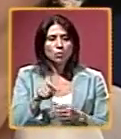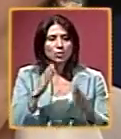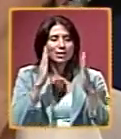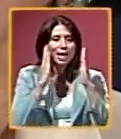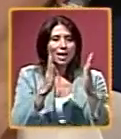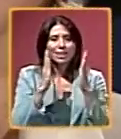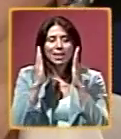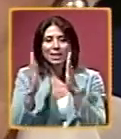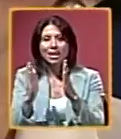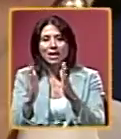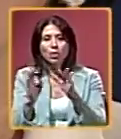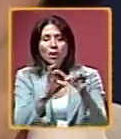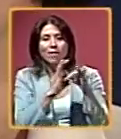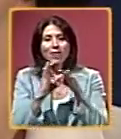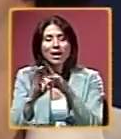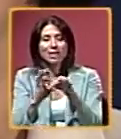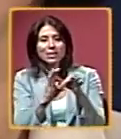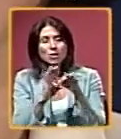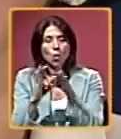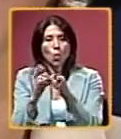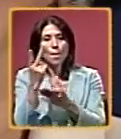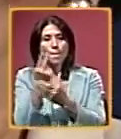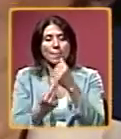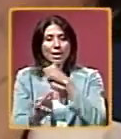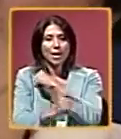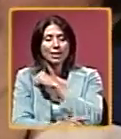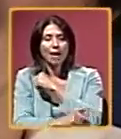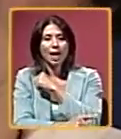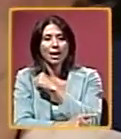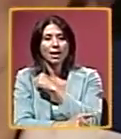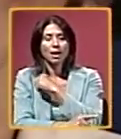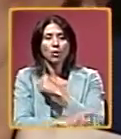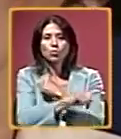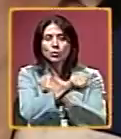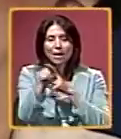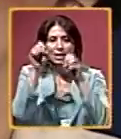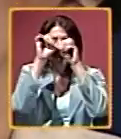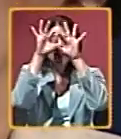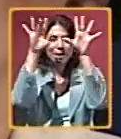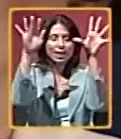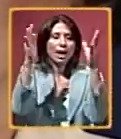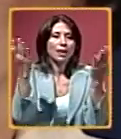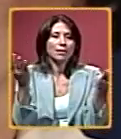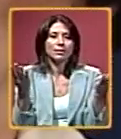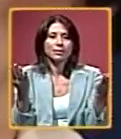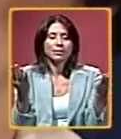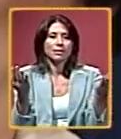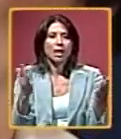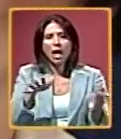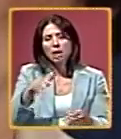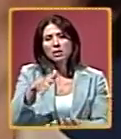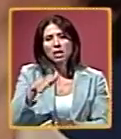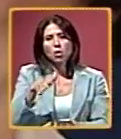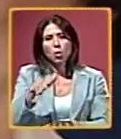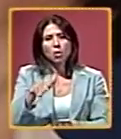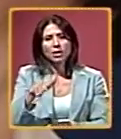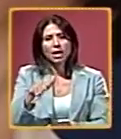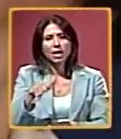atendiendo esa relación bilateral. Imagínense ustedes que es prácticamente más que, es alrededor de